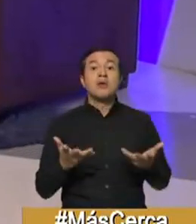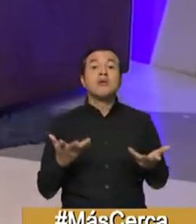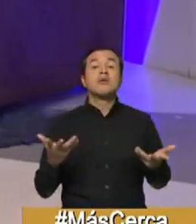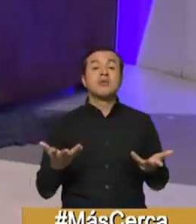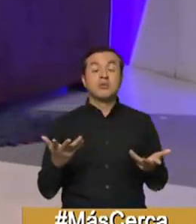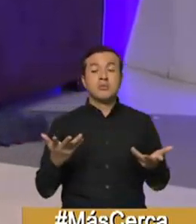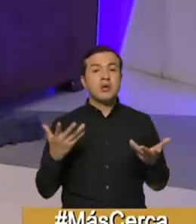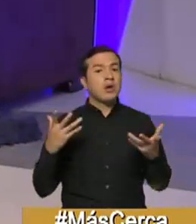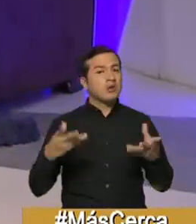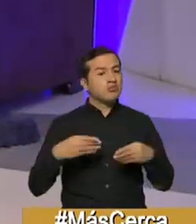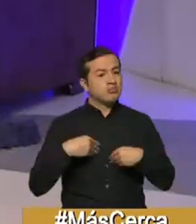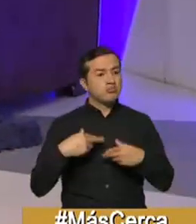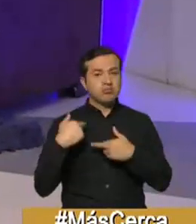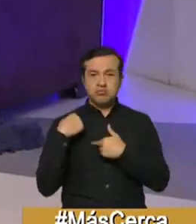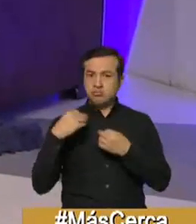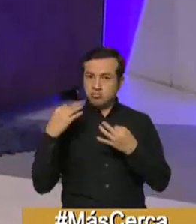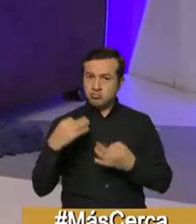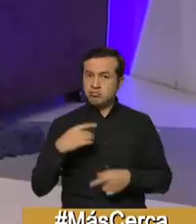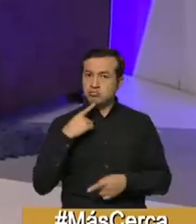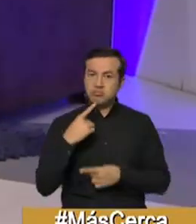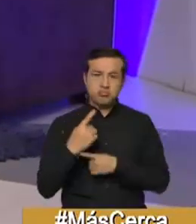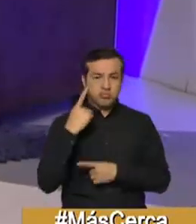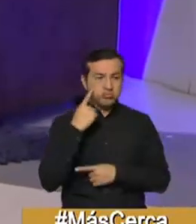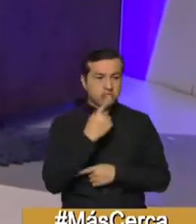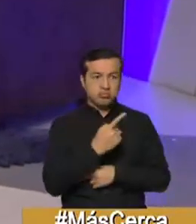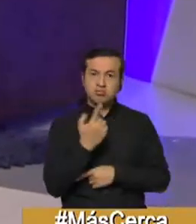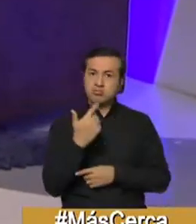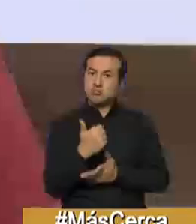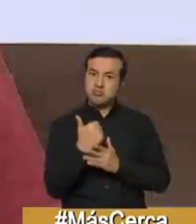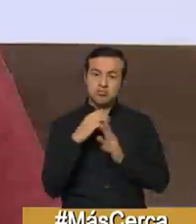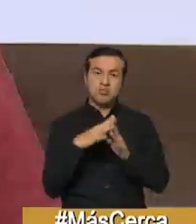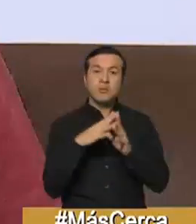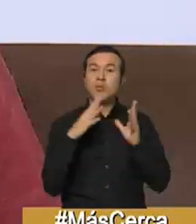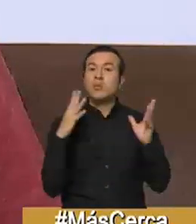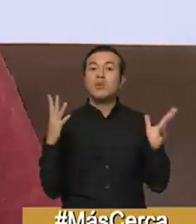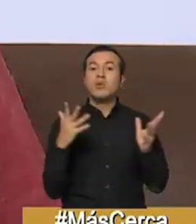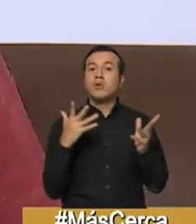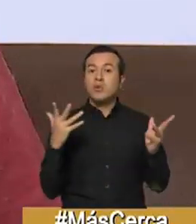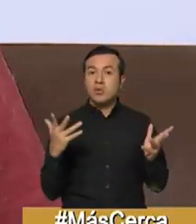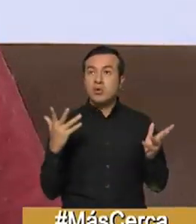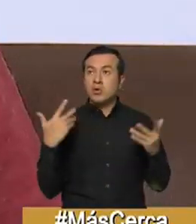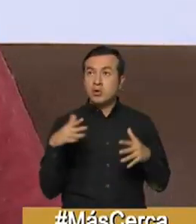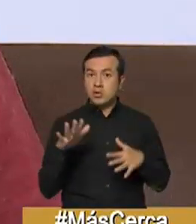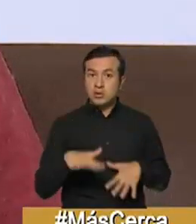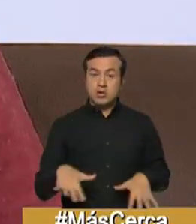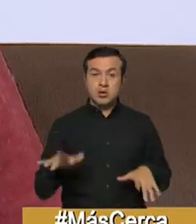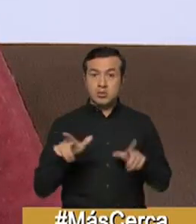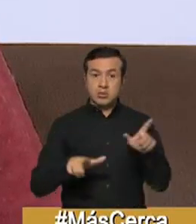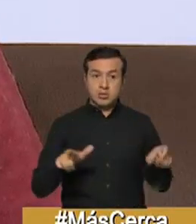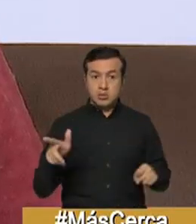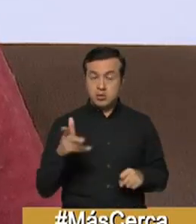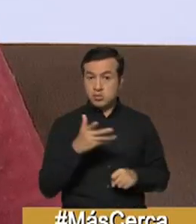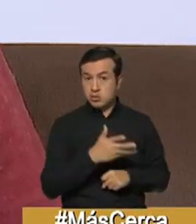una adopción responsable. Para eso nos ha ayudado mucho aquí los señores veterinarios, quienes